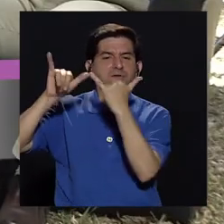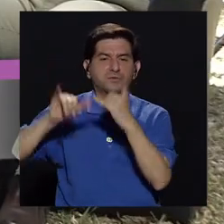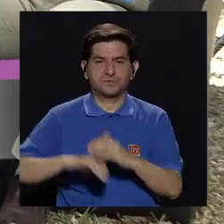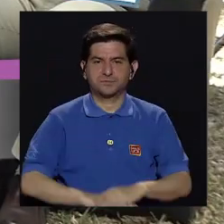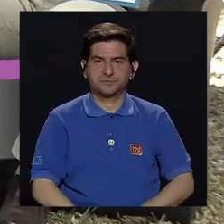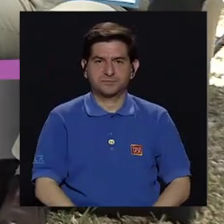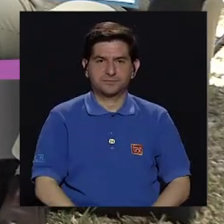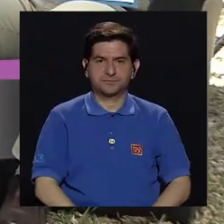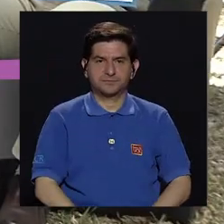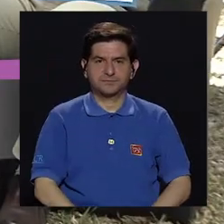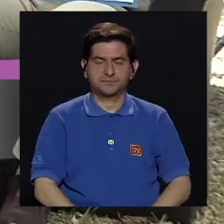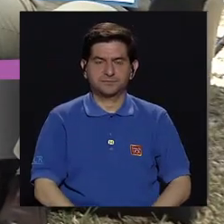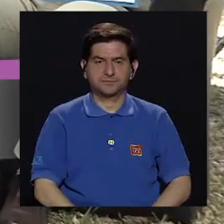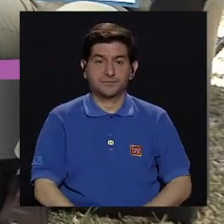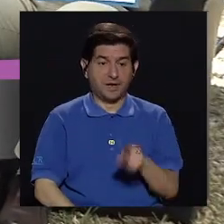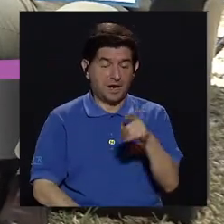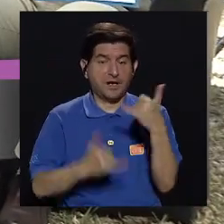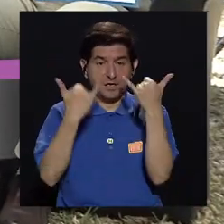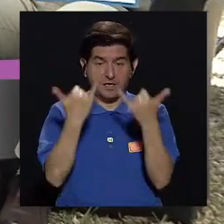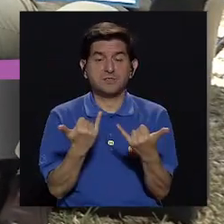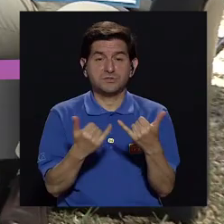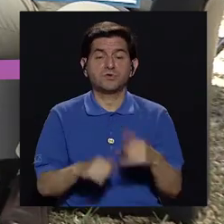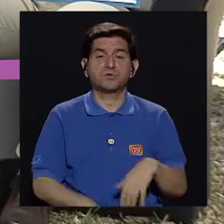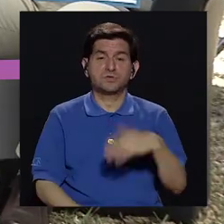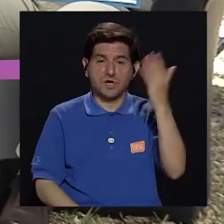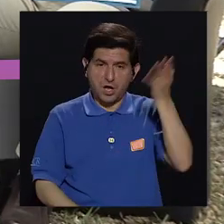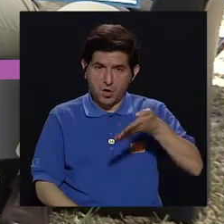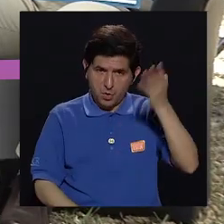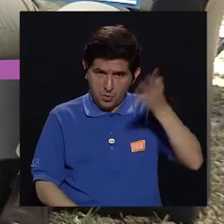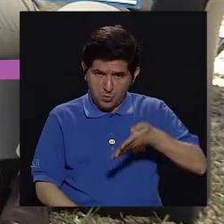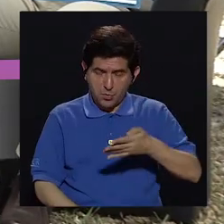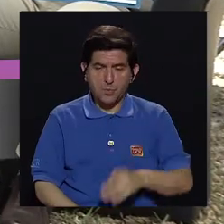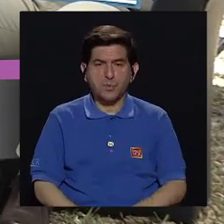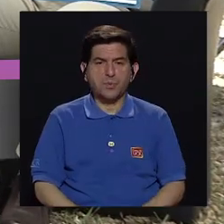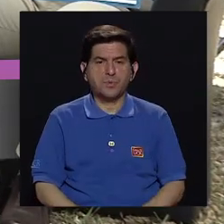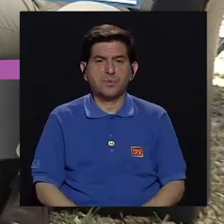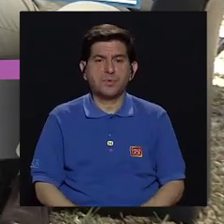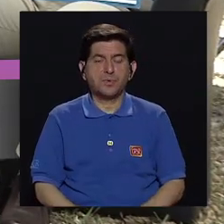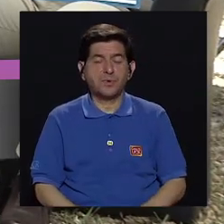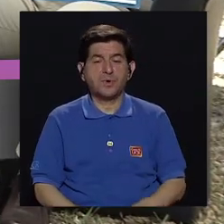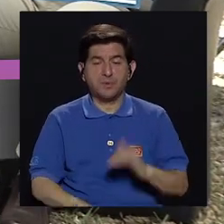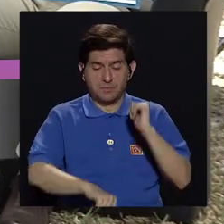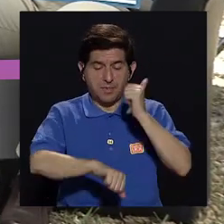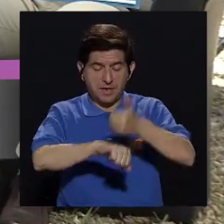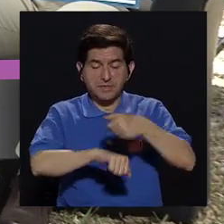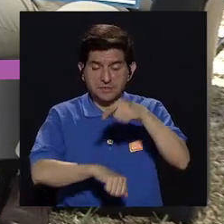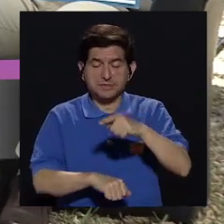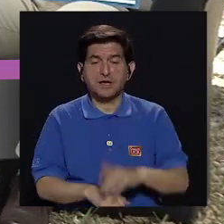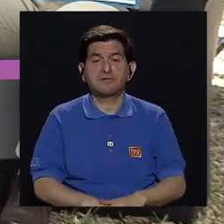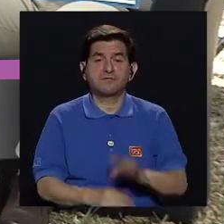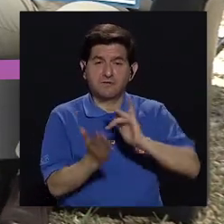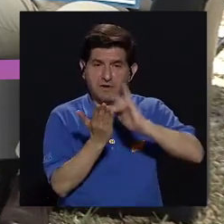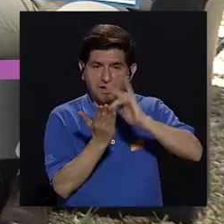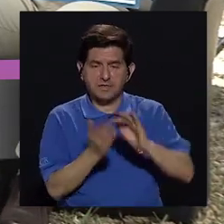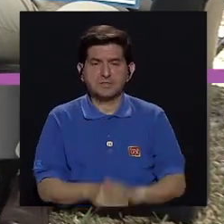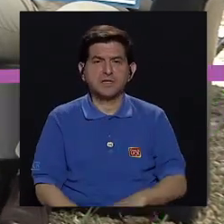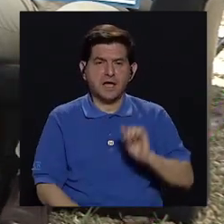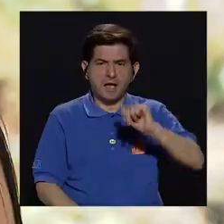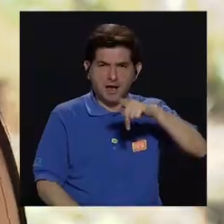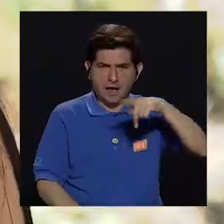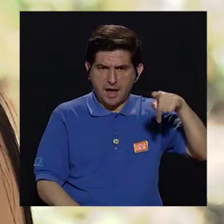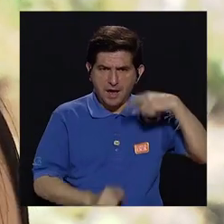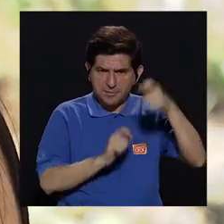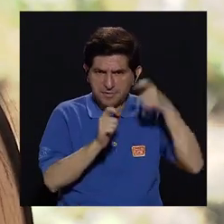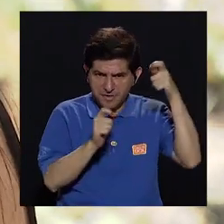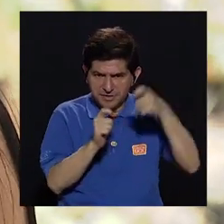denuncia. Entonces, esto es algo que ya lo pueden descargar, ya lo pueden instalar en sus teléfonos. ¿Es una